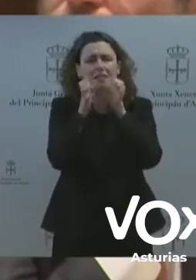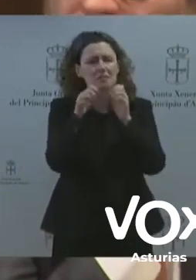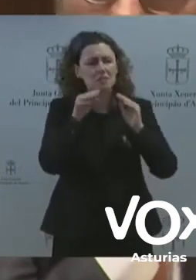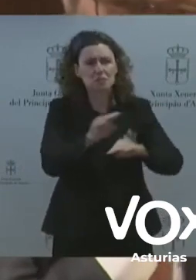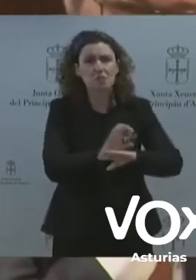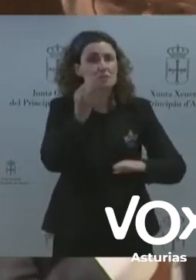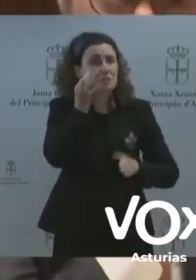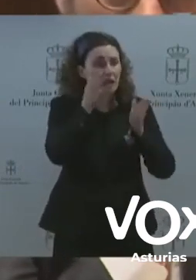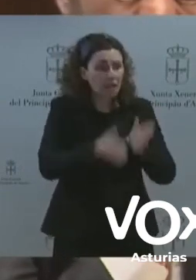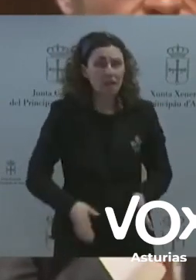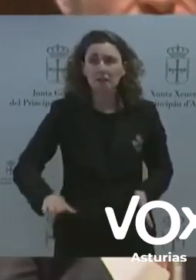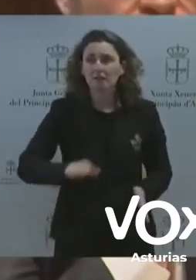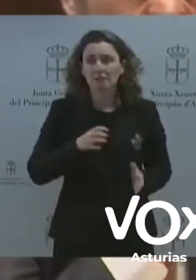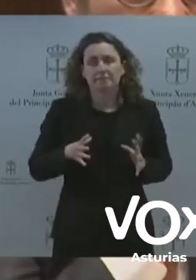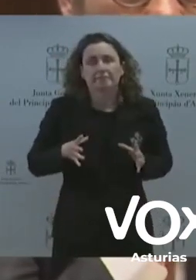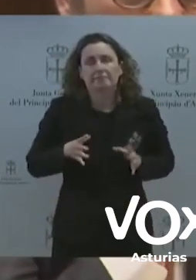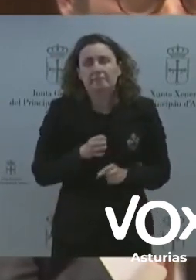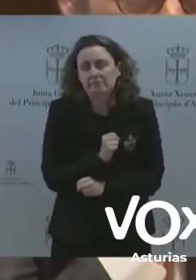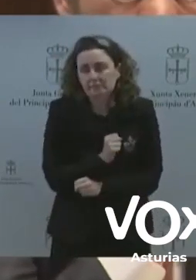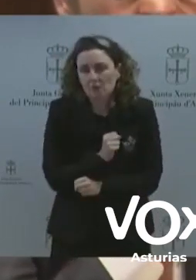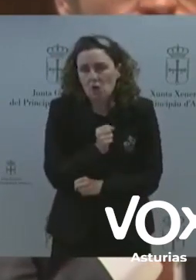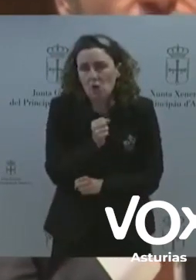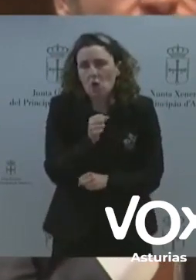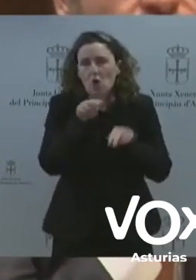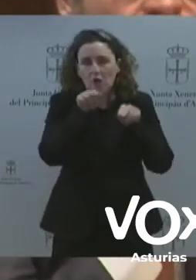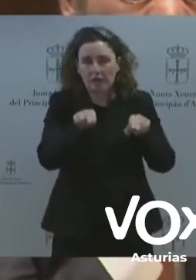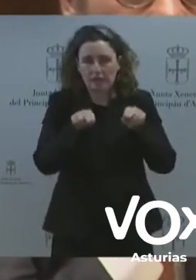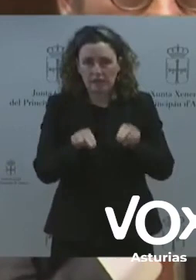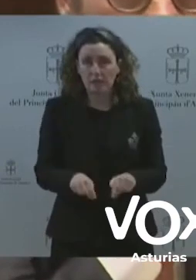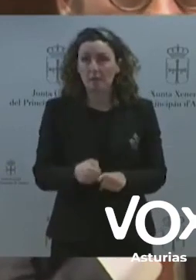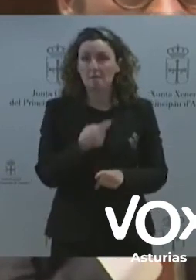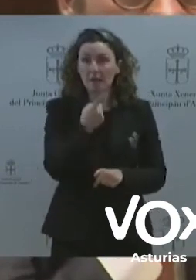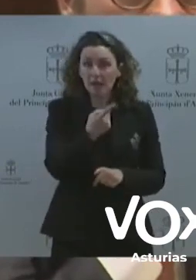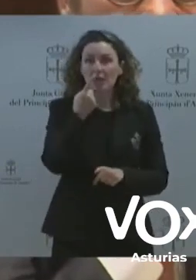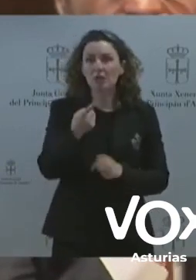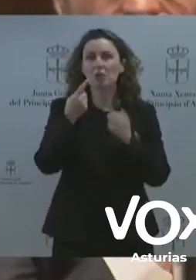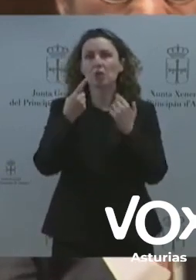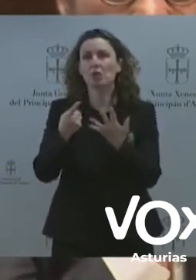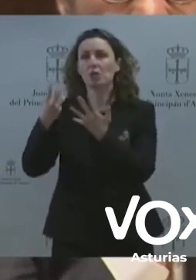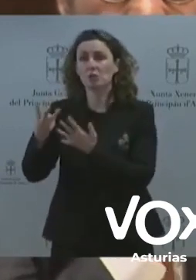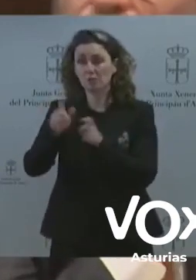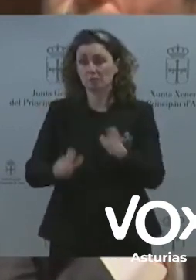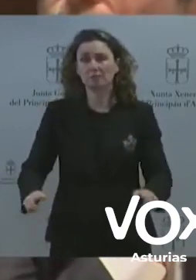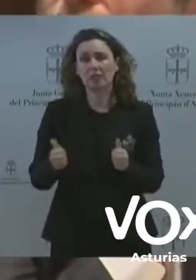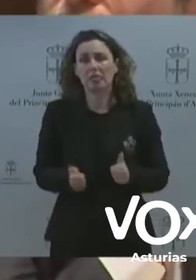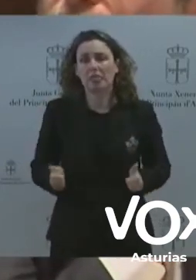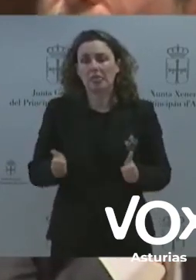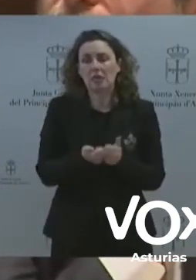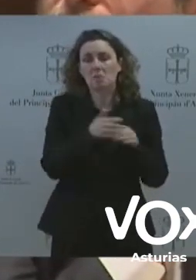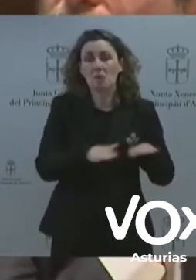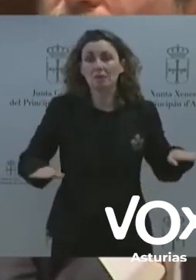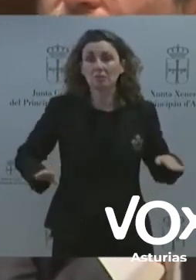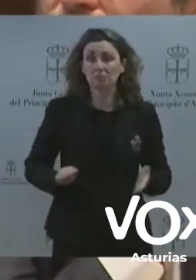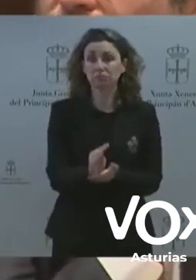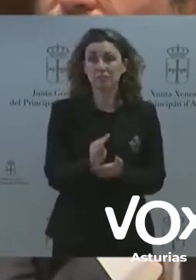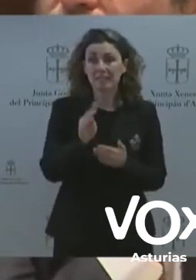dato devastador. 1.118 asturianos dependientes fallecidos sin haber recibido la ayuda. Ya murieron sin haber recibido